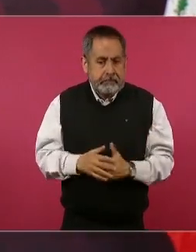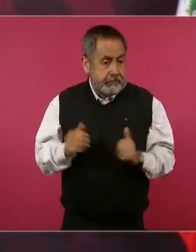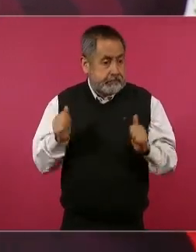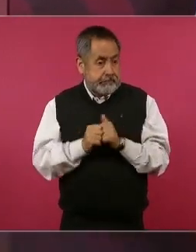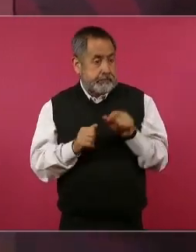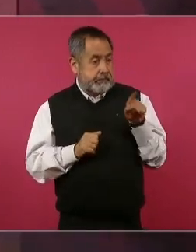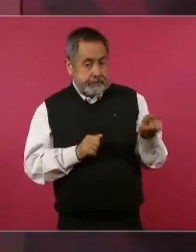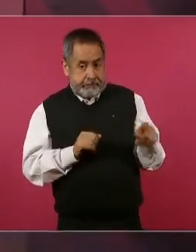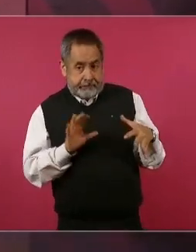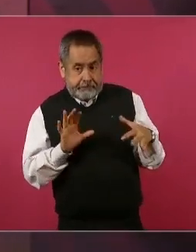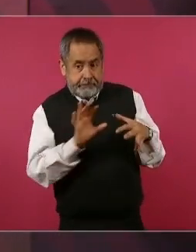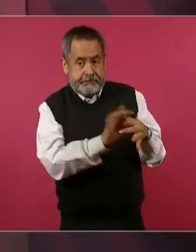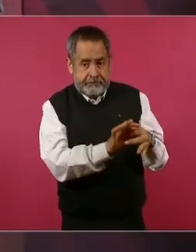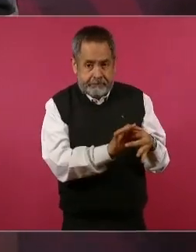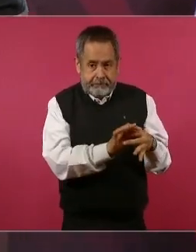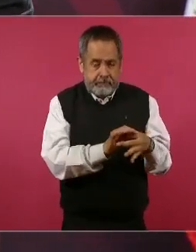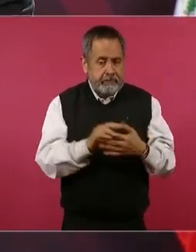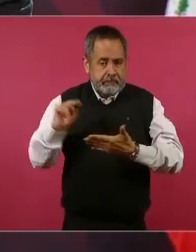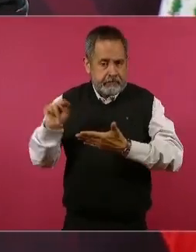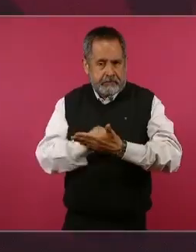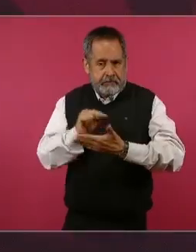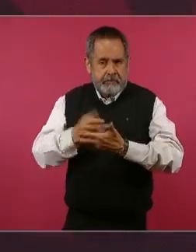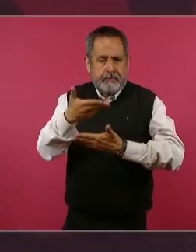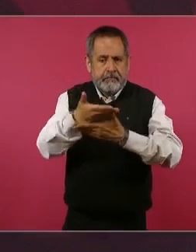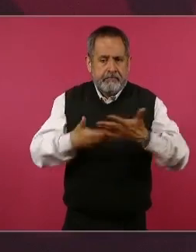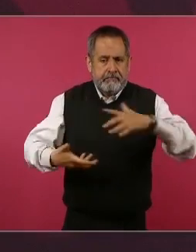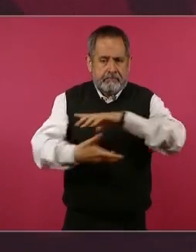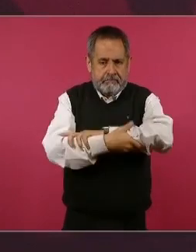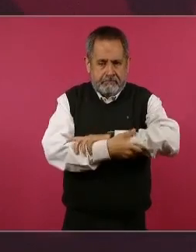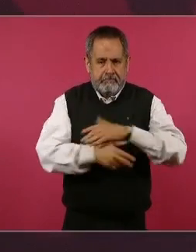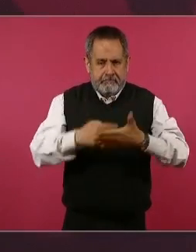ellos? Firmamos un convenio